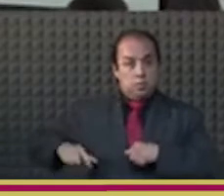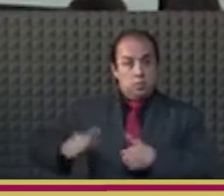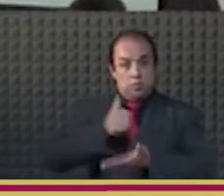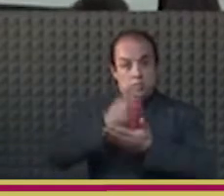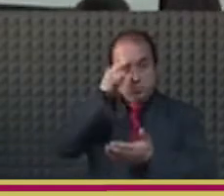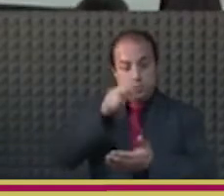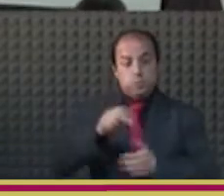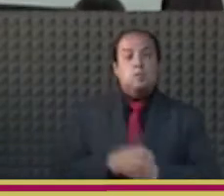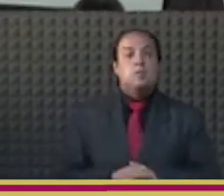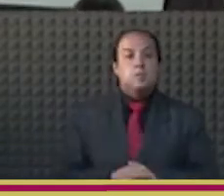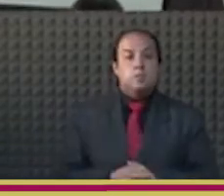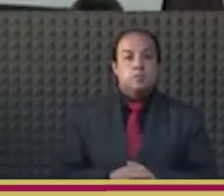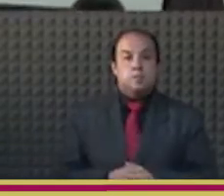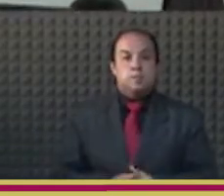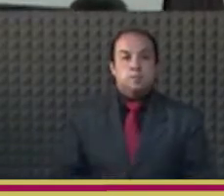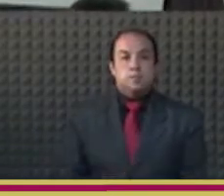de la Ciudad de México.